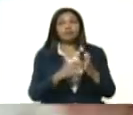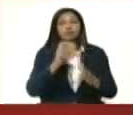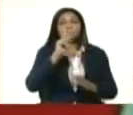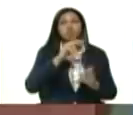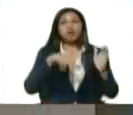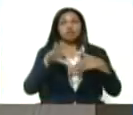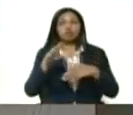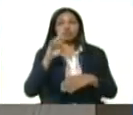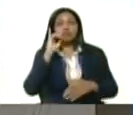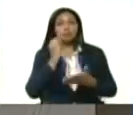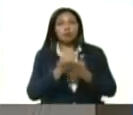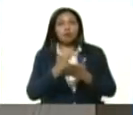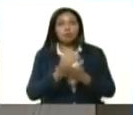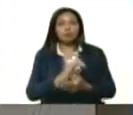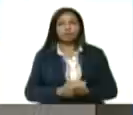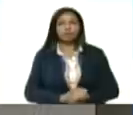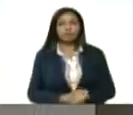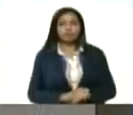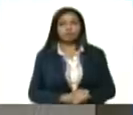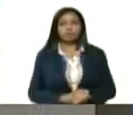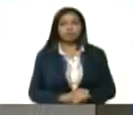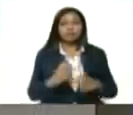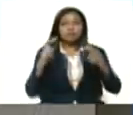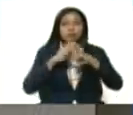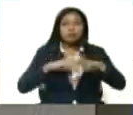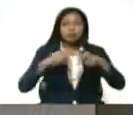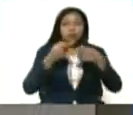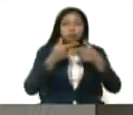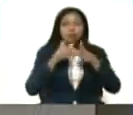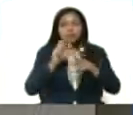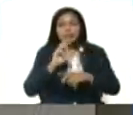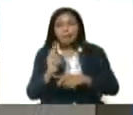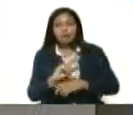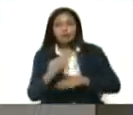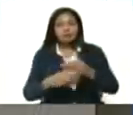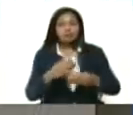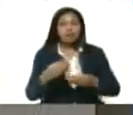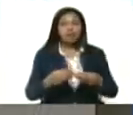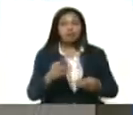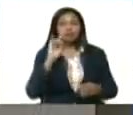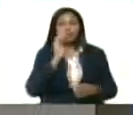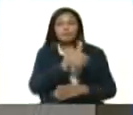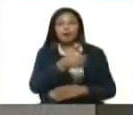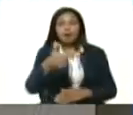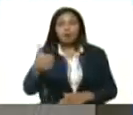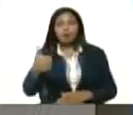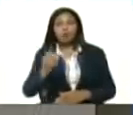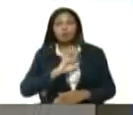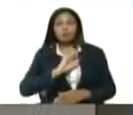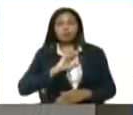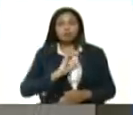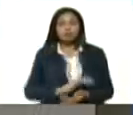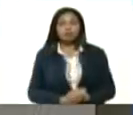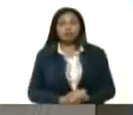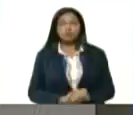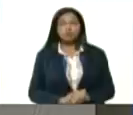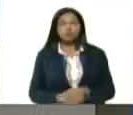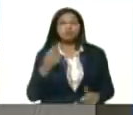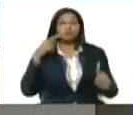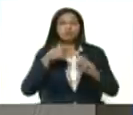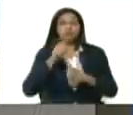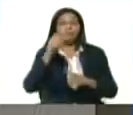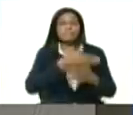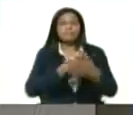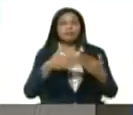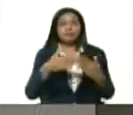299.714 pruebas en este pesquisaje amplio y personalizado. La idea es llegar a 1 millón de pruebas